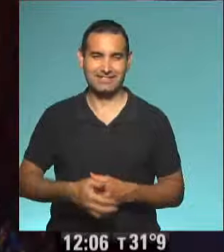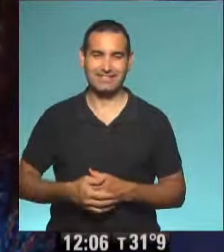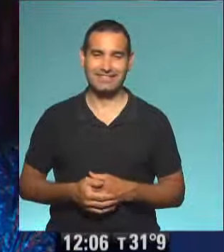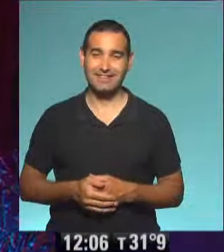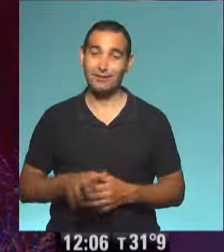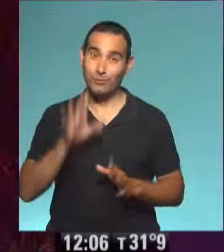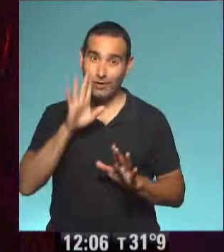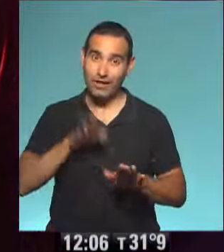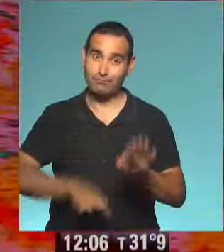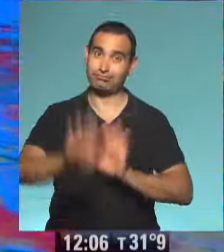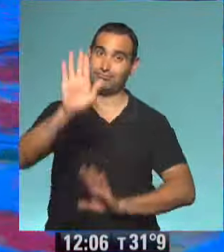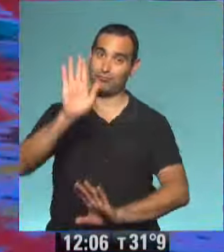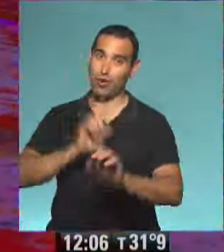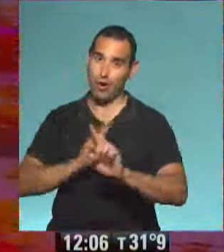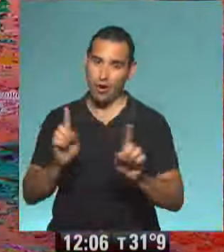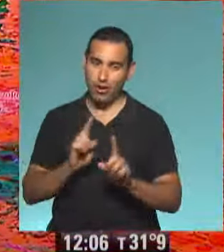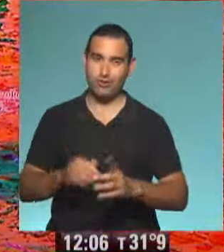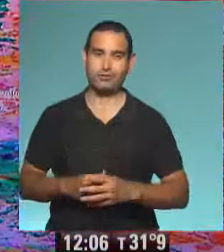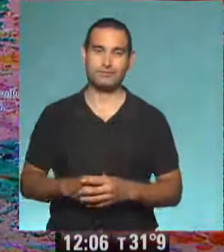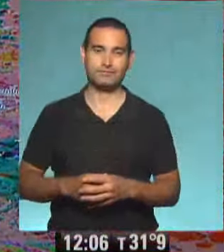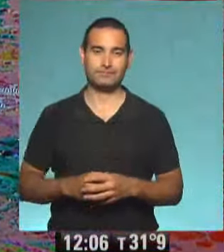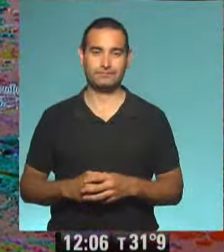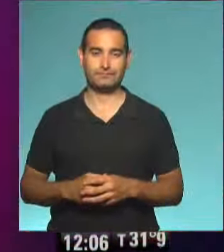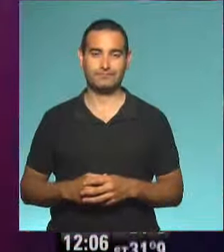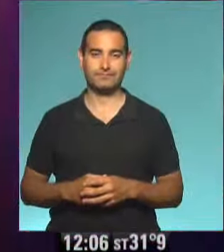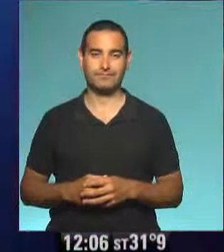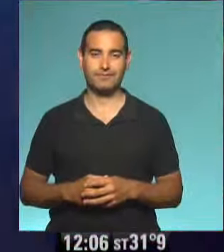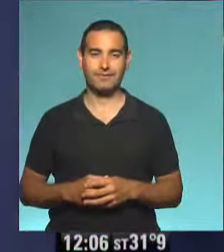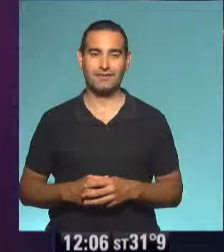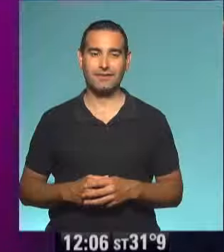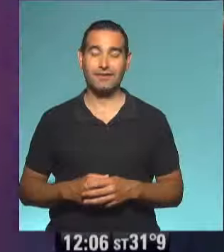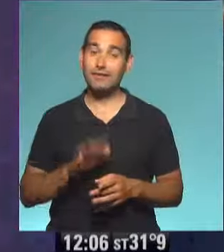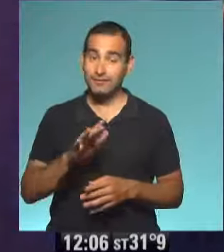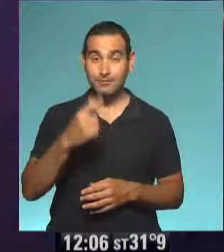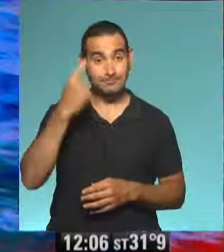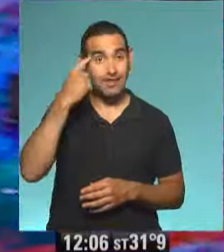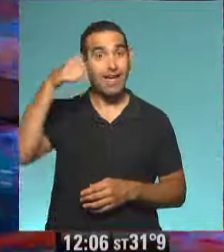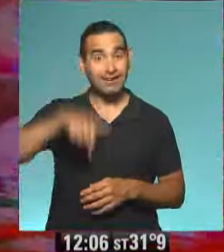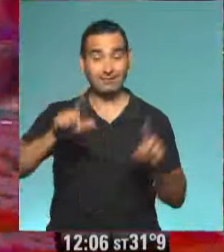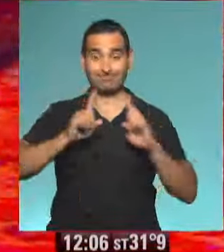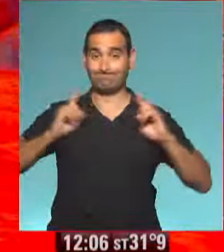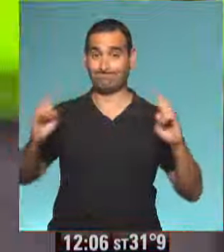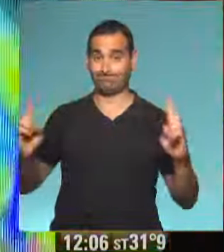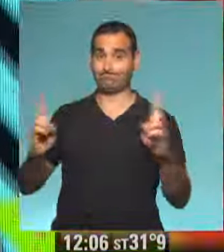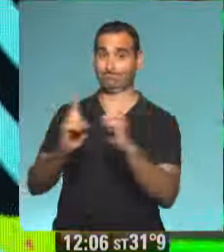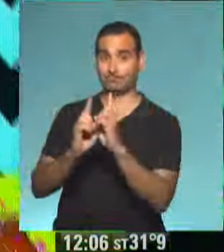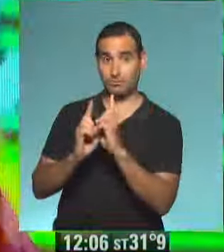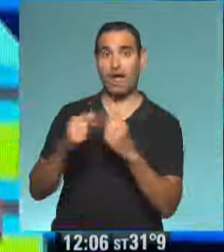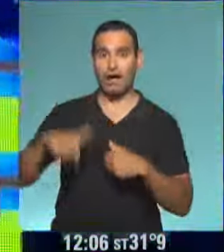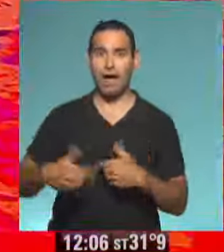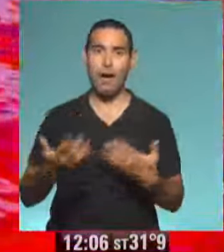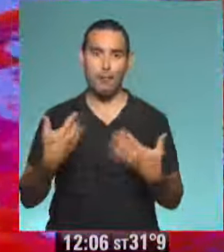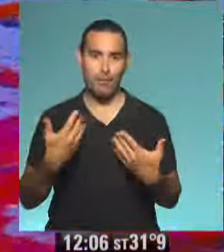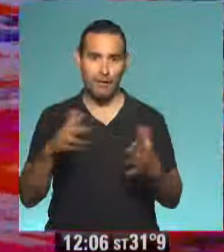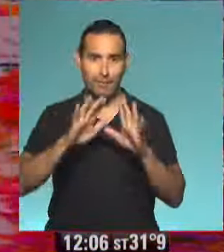No se patinen, por favor. Bueno, ¡a la carga! Quiero que tengamos en cuenta que estamos en un estudio y que tenemos la posibilidad de armar